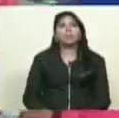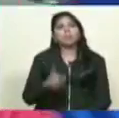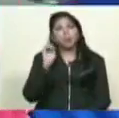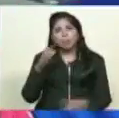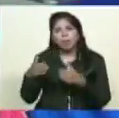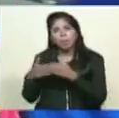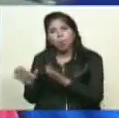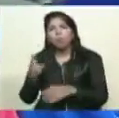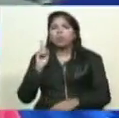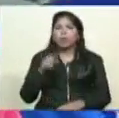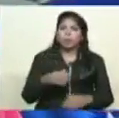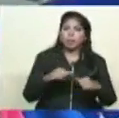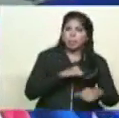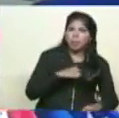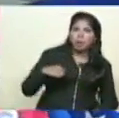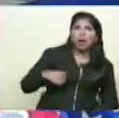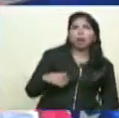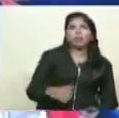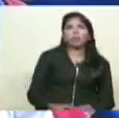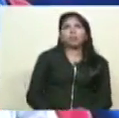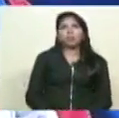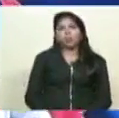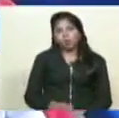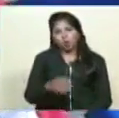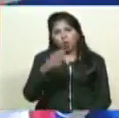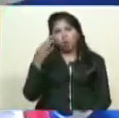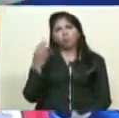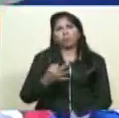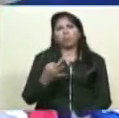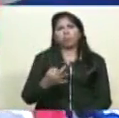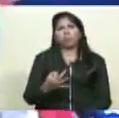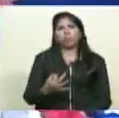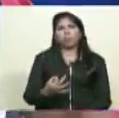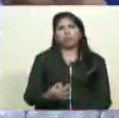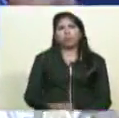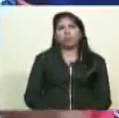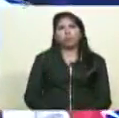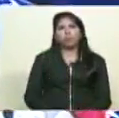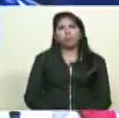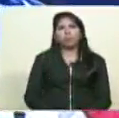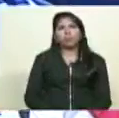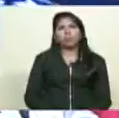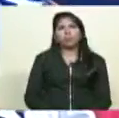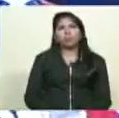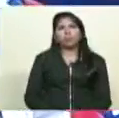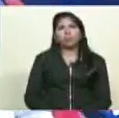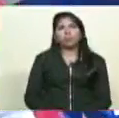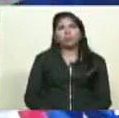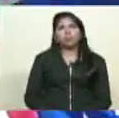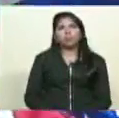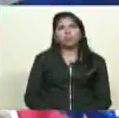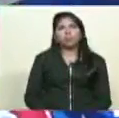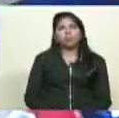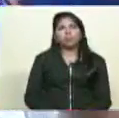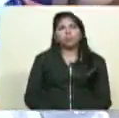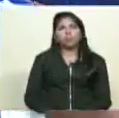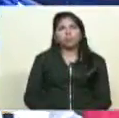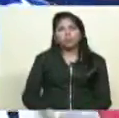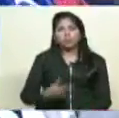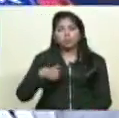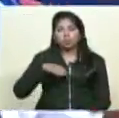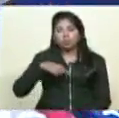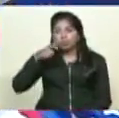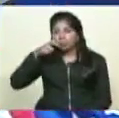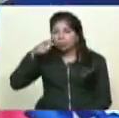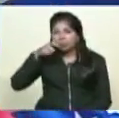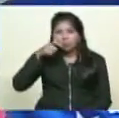privado, con equidad. De verdad, presidente, eso le pedimos nosotros. Y que vamos a ser guardianes, presidente, de todo el sistema